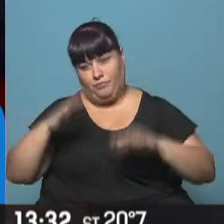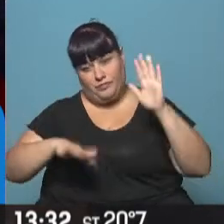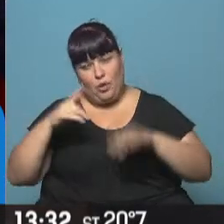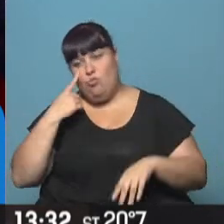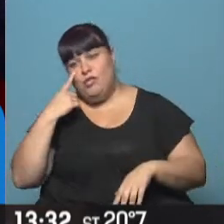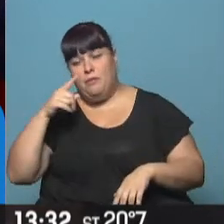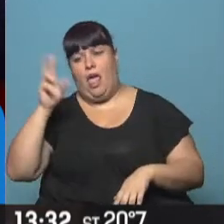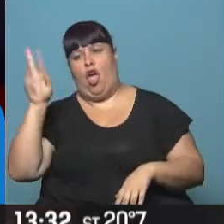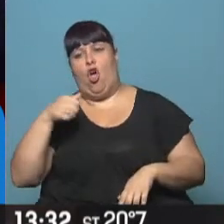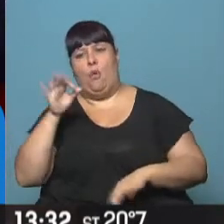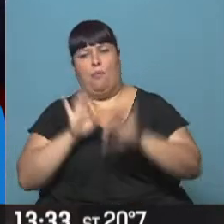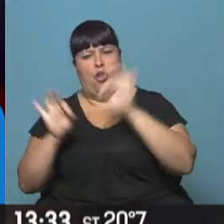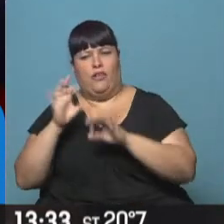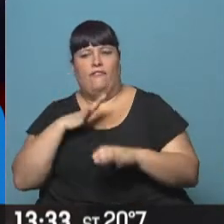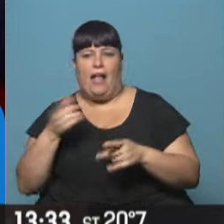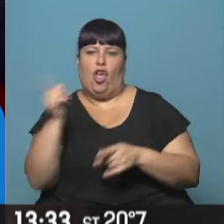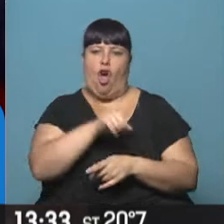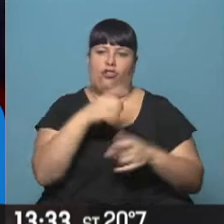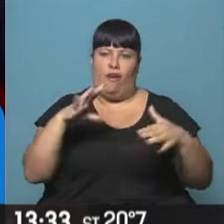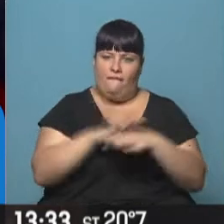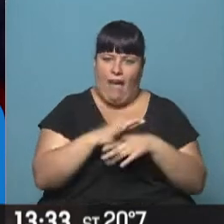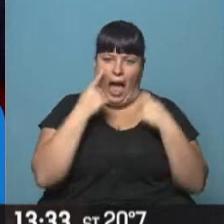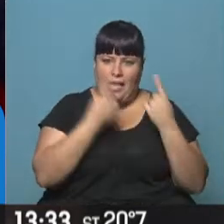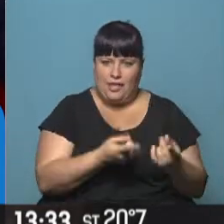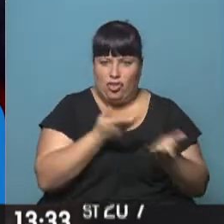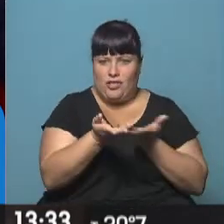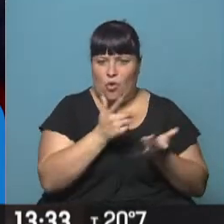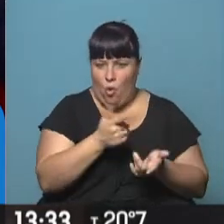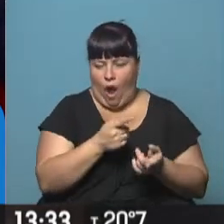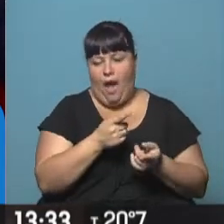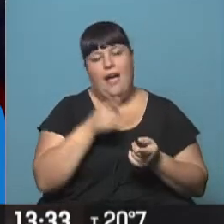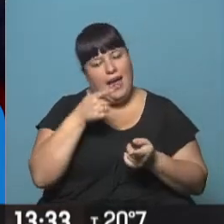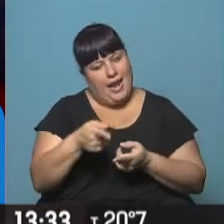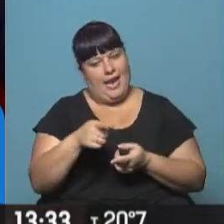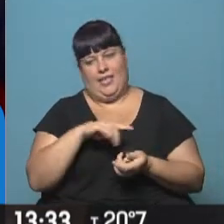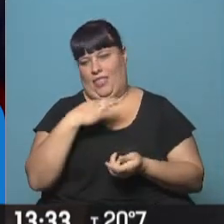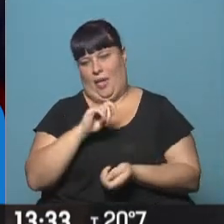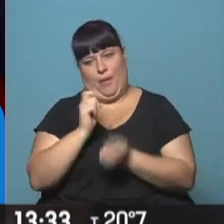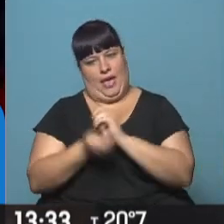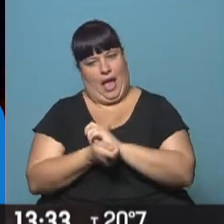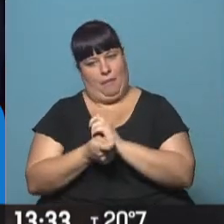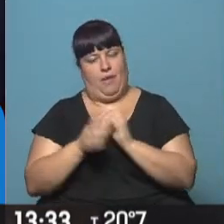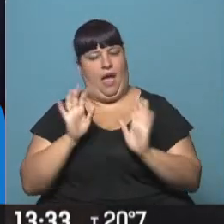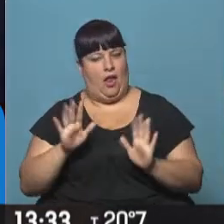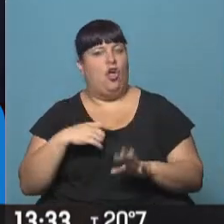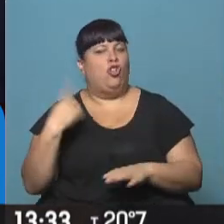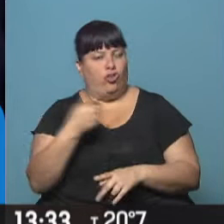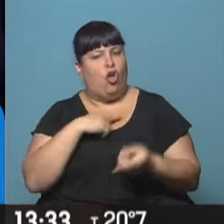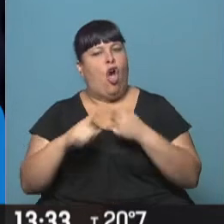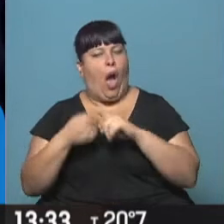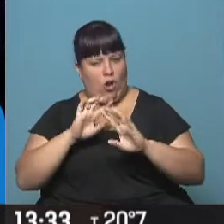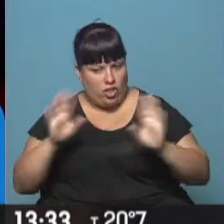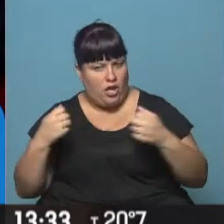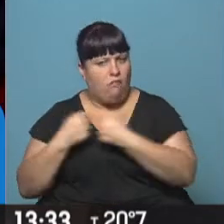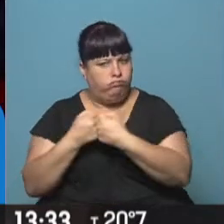los municipios cobran tasas sin una contraprestación efectiva de servicios. Bueno, esta situación la tenemos que corregir y todos nos pusimos de acuerdo